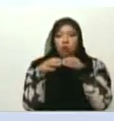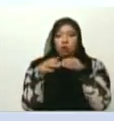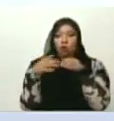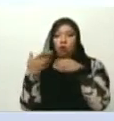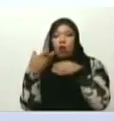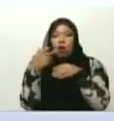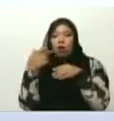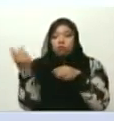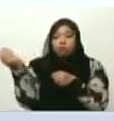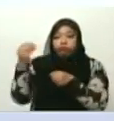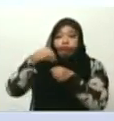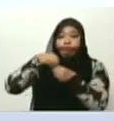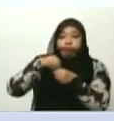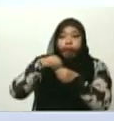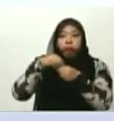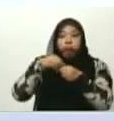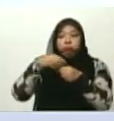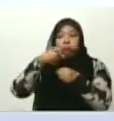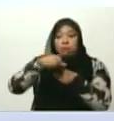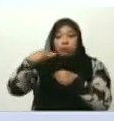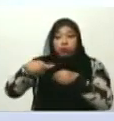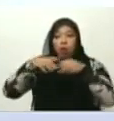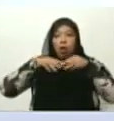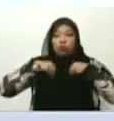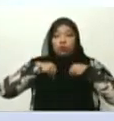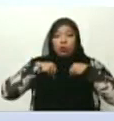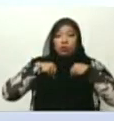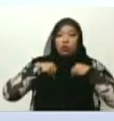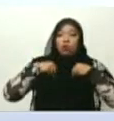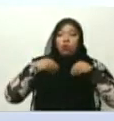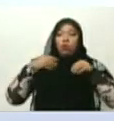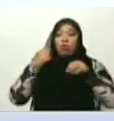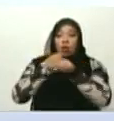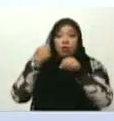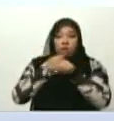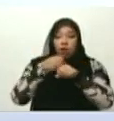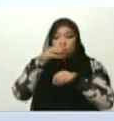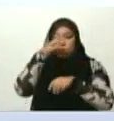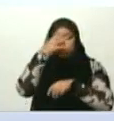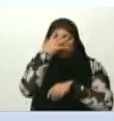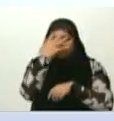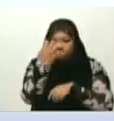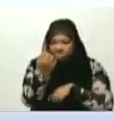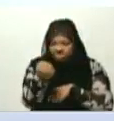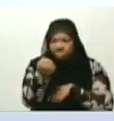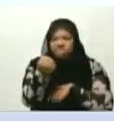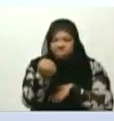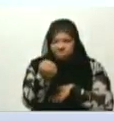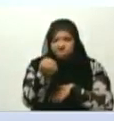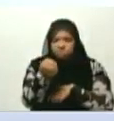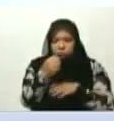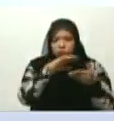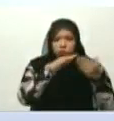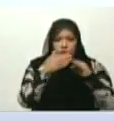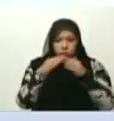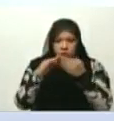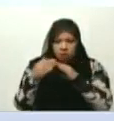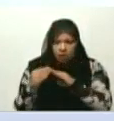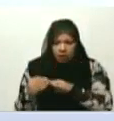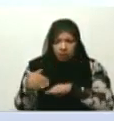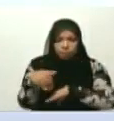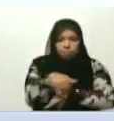intermedias deben asumirlo y entenderlo. Lo de las calles, comunidades y UH